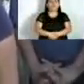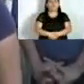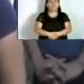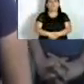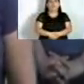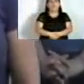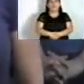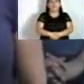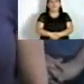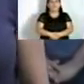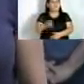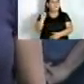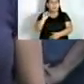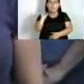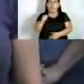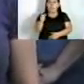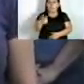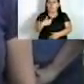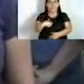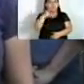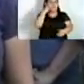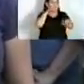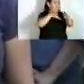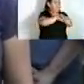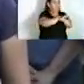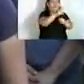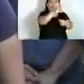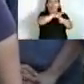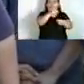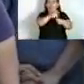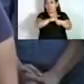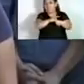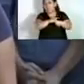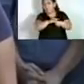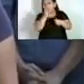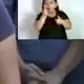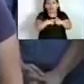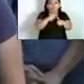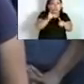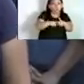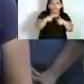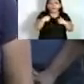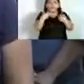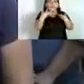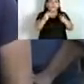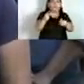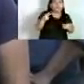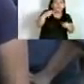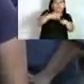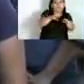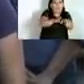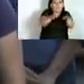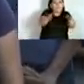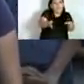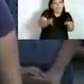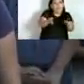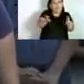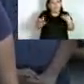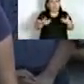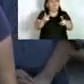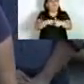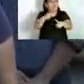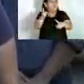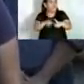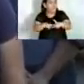credenciales no nos dejaban ingresar a los centros de votación. Y si lo hacían, no dejaban que la gente tomara su cargo en cada mesa. Entonces,